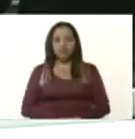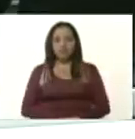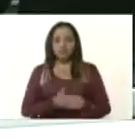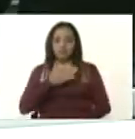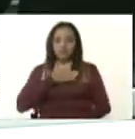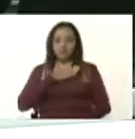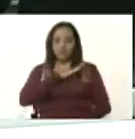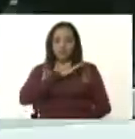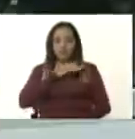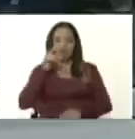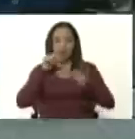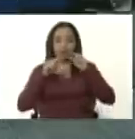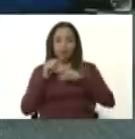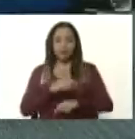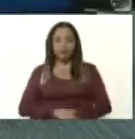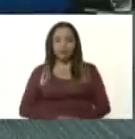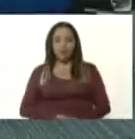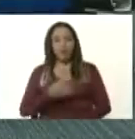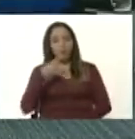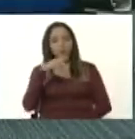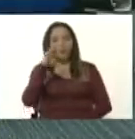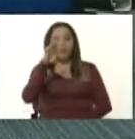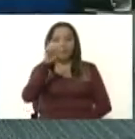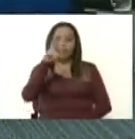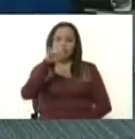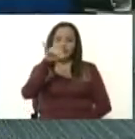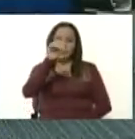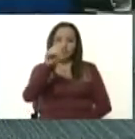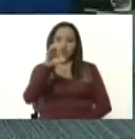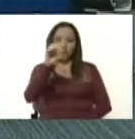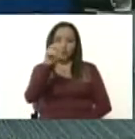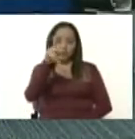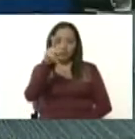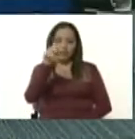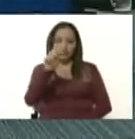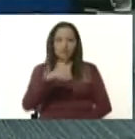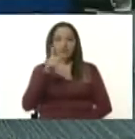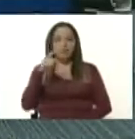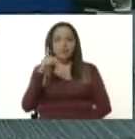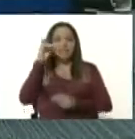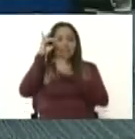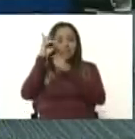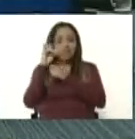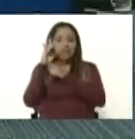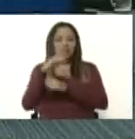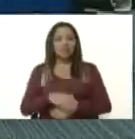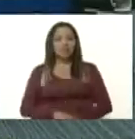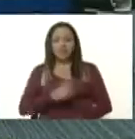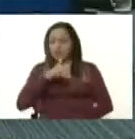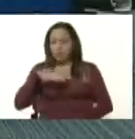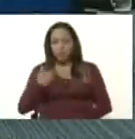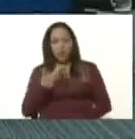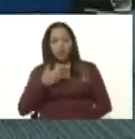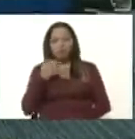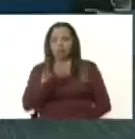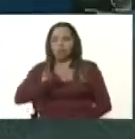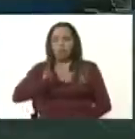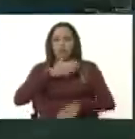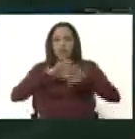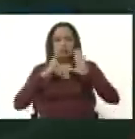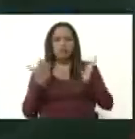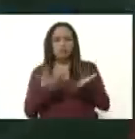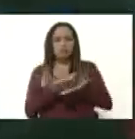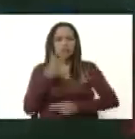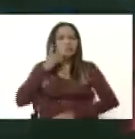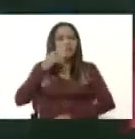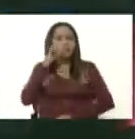Twitter, por Periscope, por Instagram también, en el Instagram. Usted puede estar en cualquier lugar del mundo, en París a esta